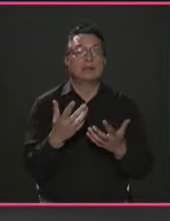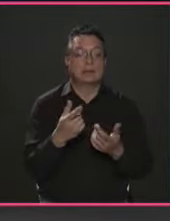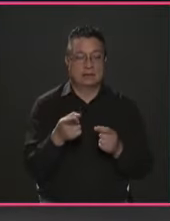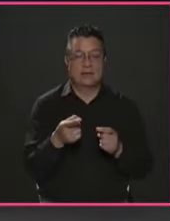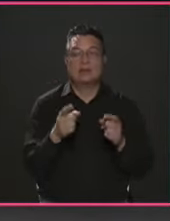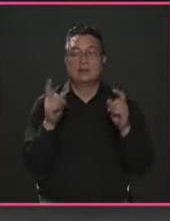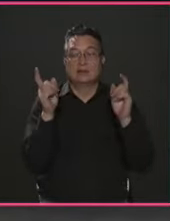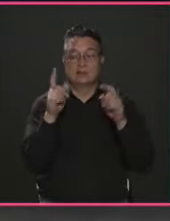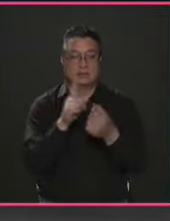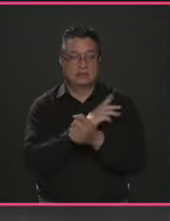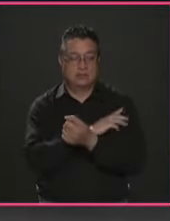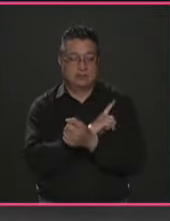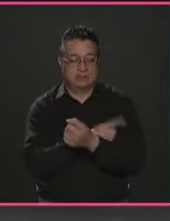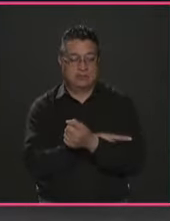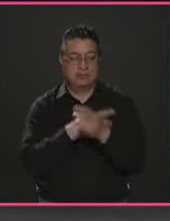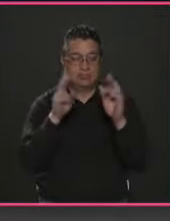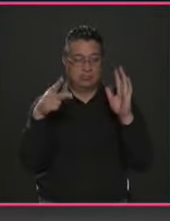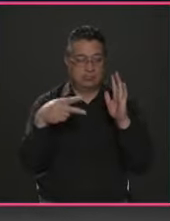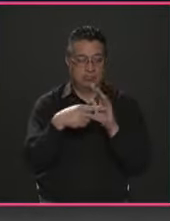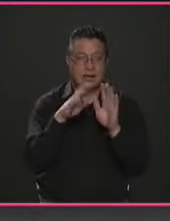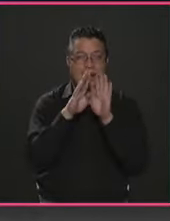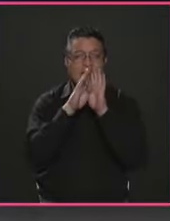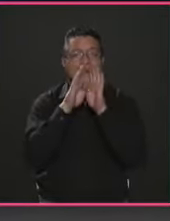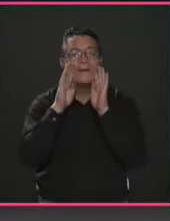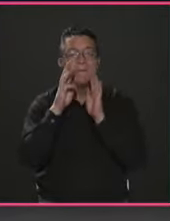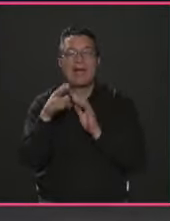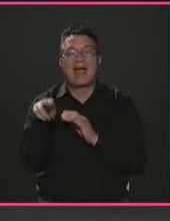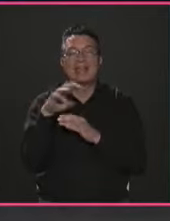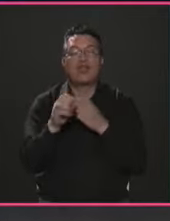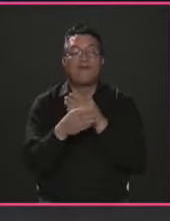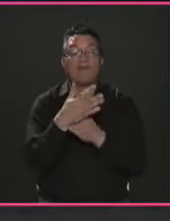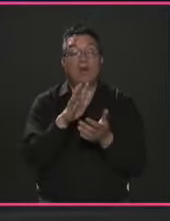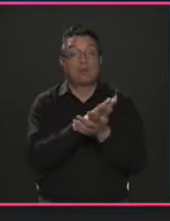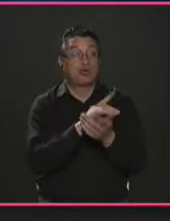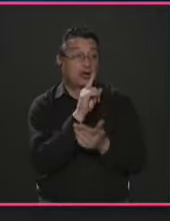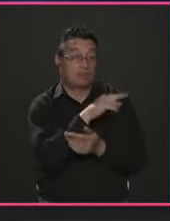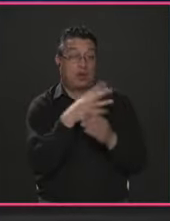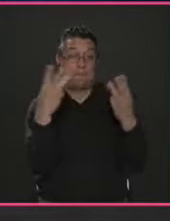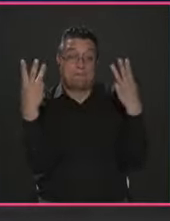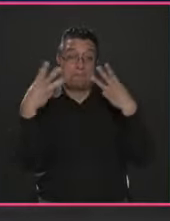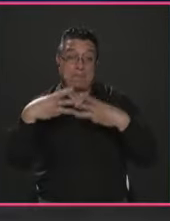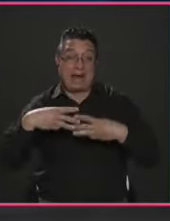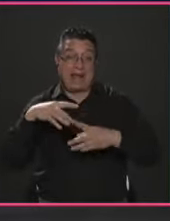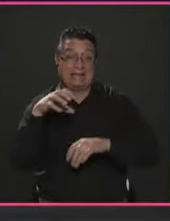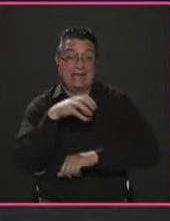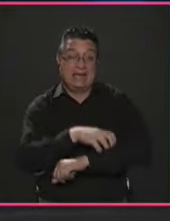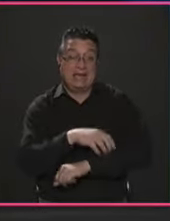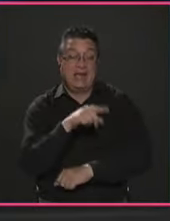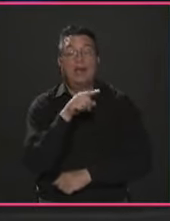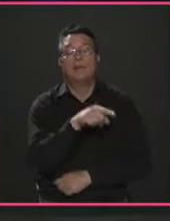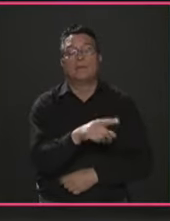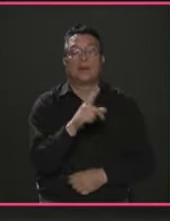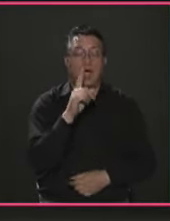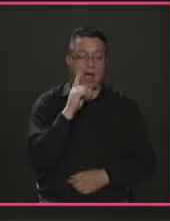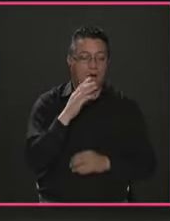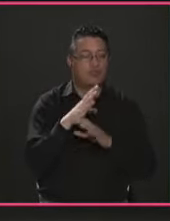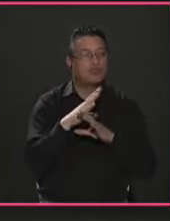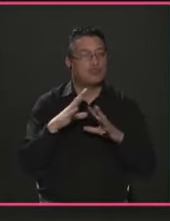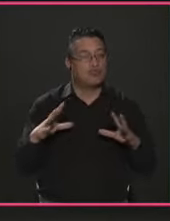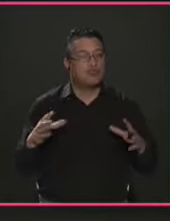energía limpia renovable por ejemplo en Magallanes nos genera una serie de